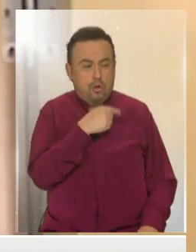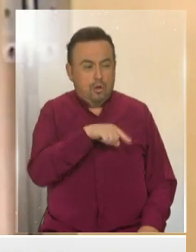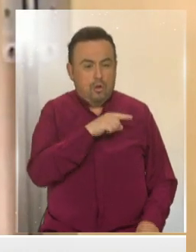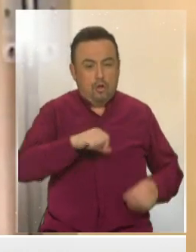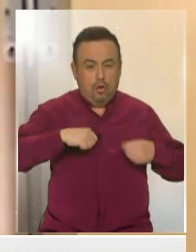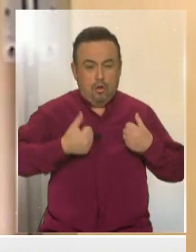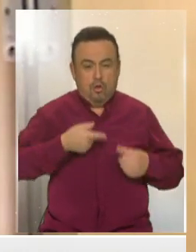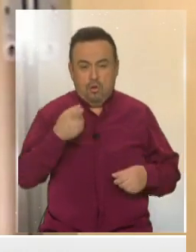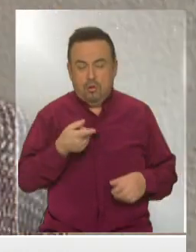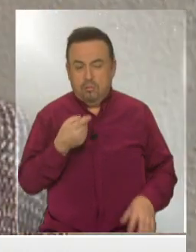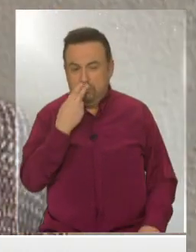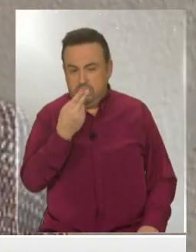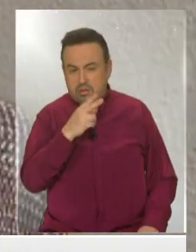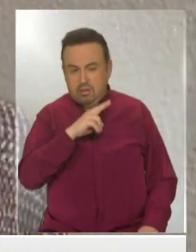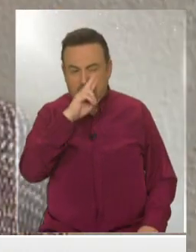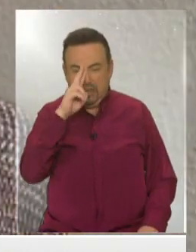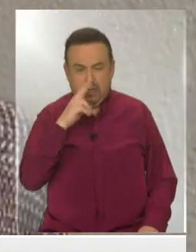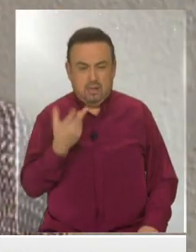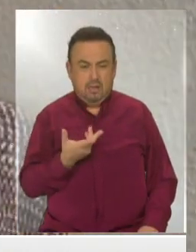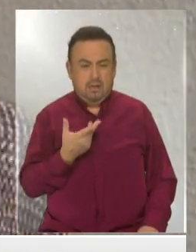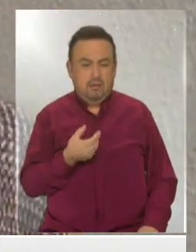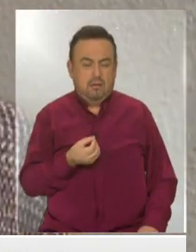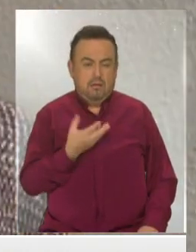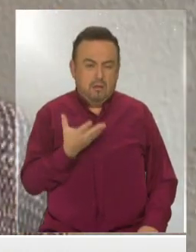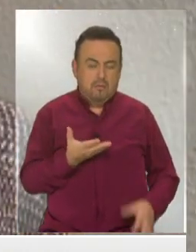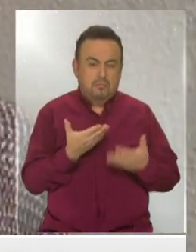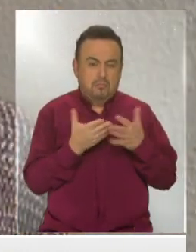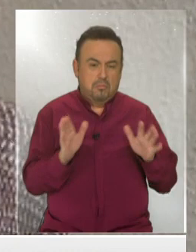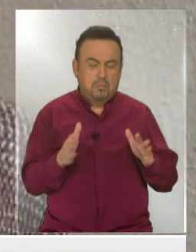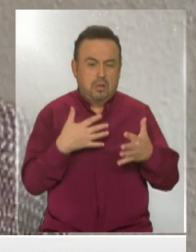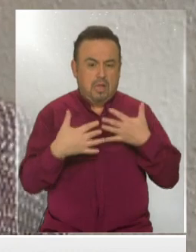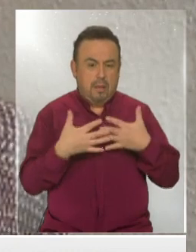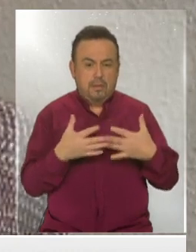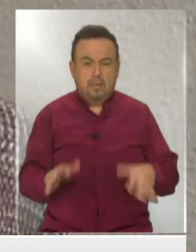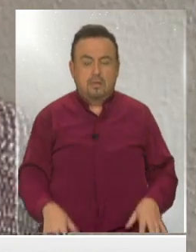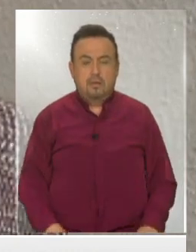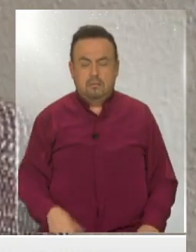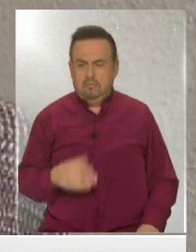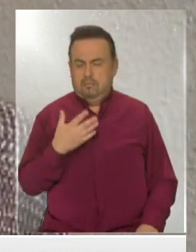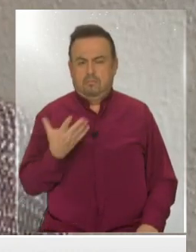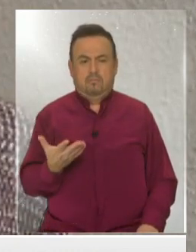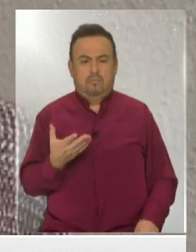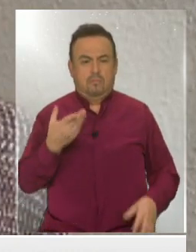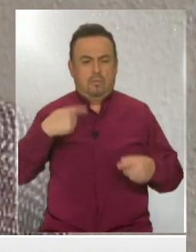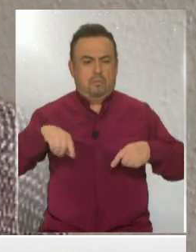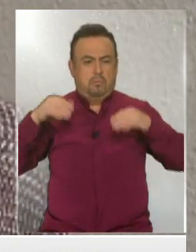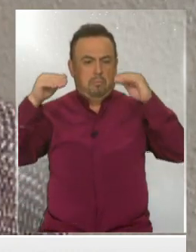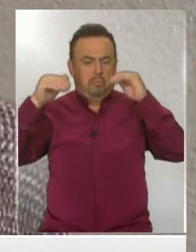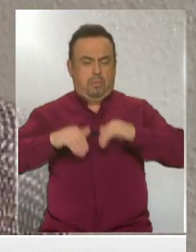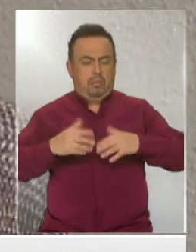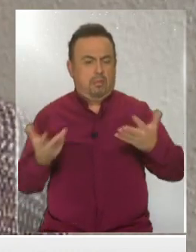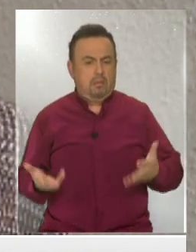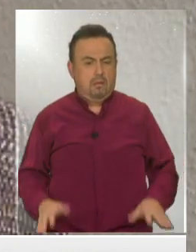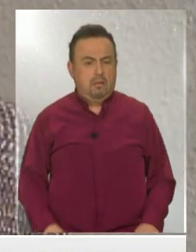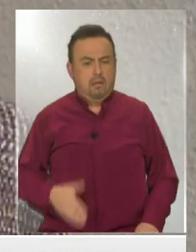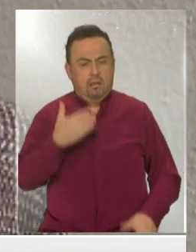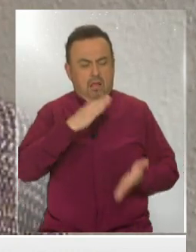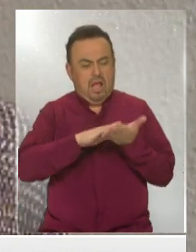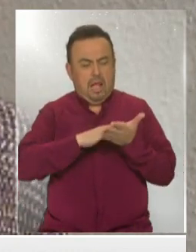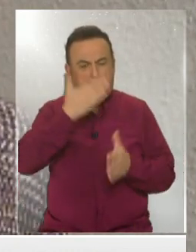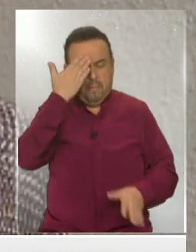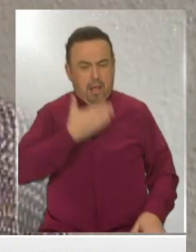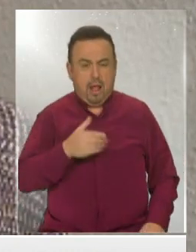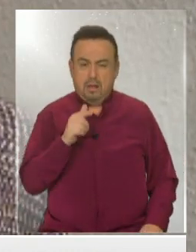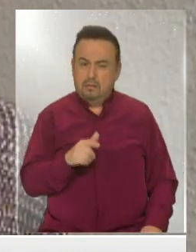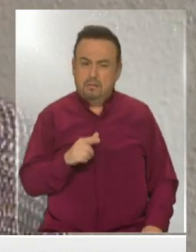más jóvenes a la nueva Casa Real, pues eso, más moderna, más abierta, más transparente, de repente pum, cae todo esto como un jarro de agua fría. Es